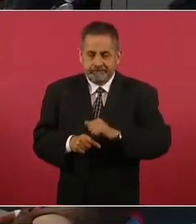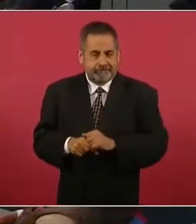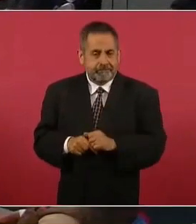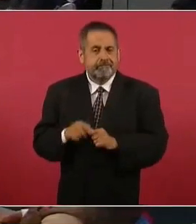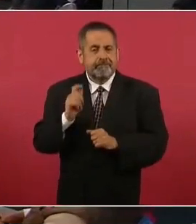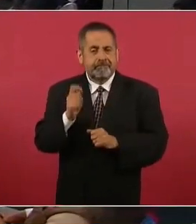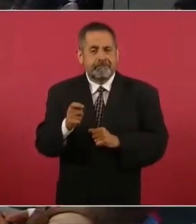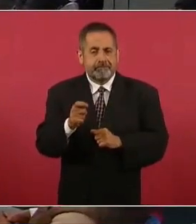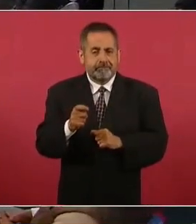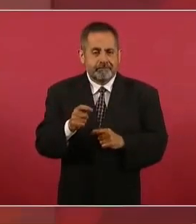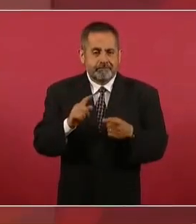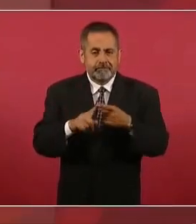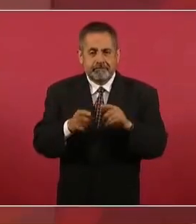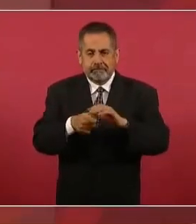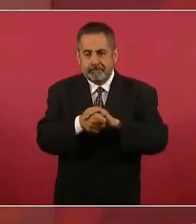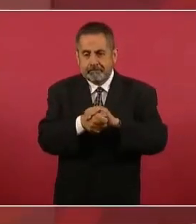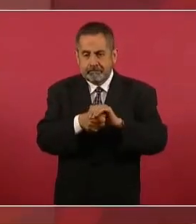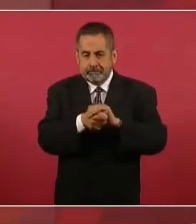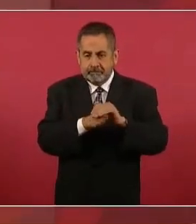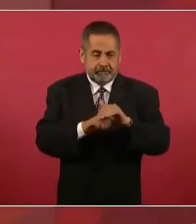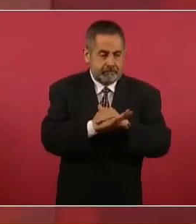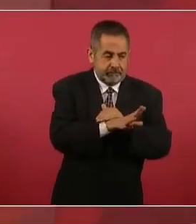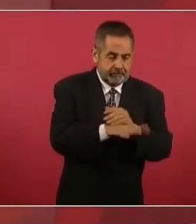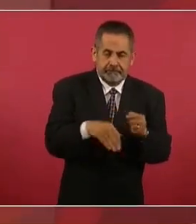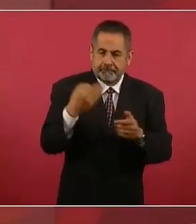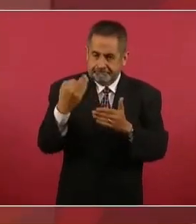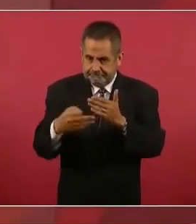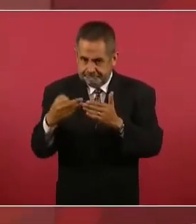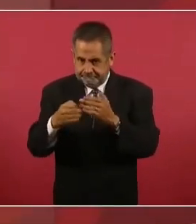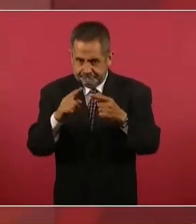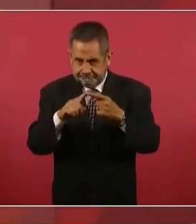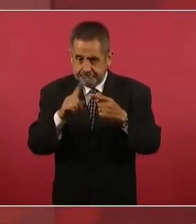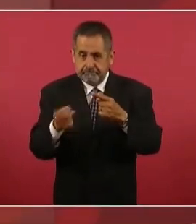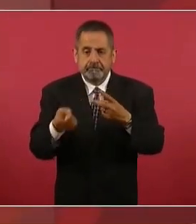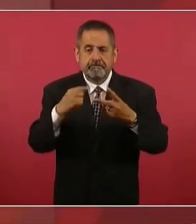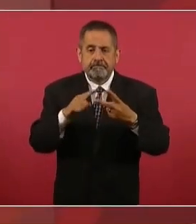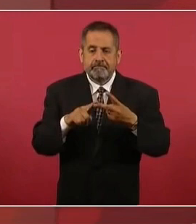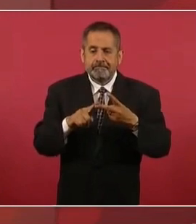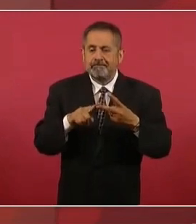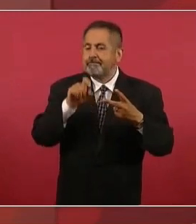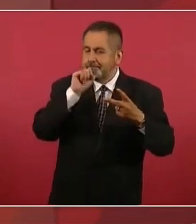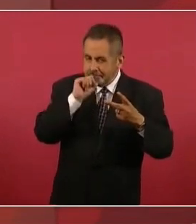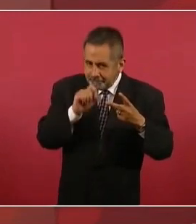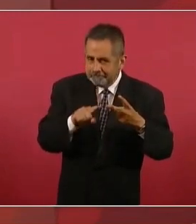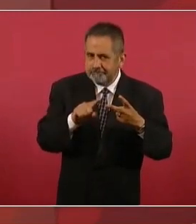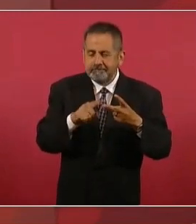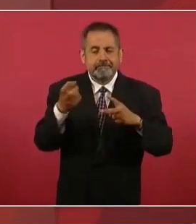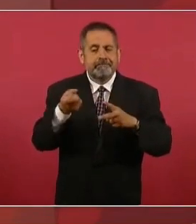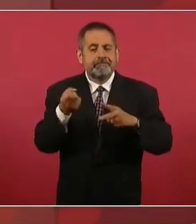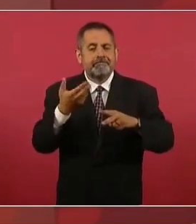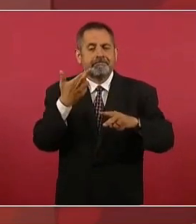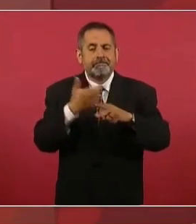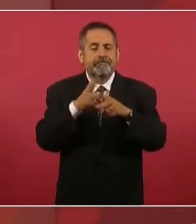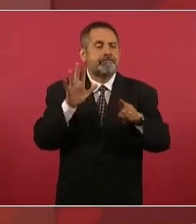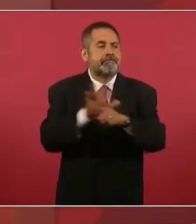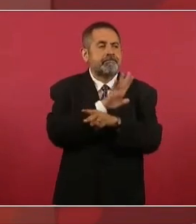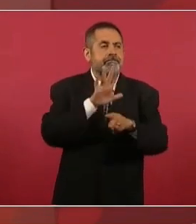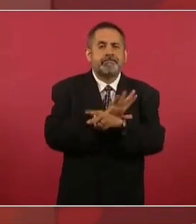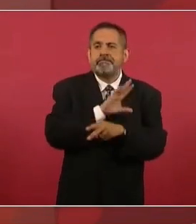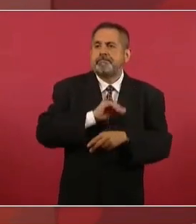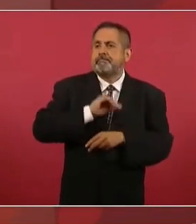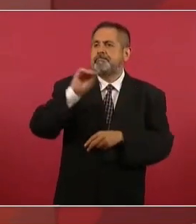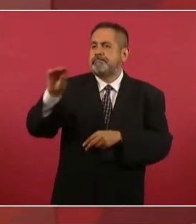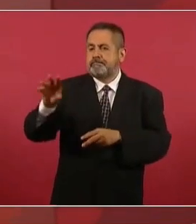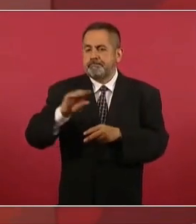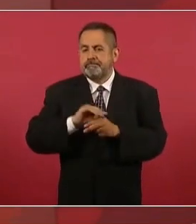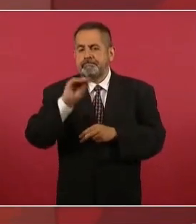es lo de Ayotzinapa y precisamente lo de la descentralización, que